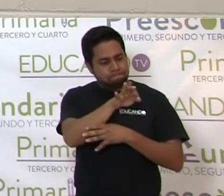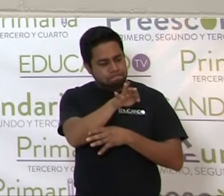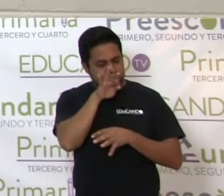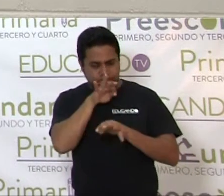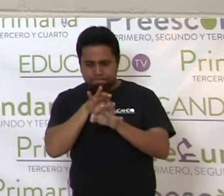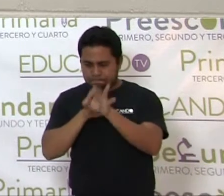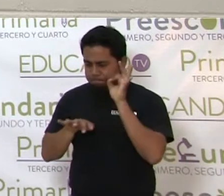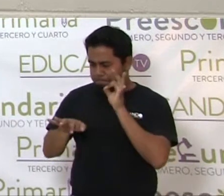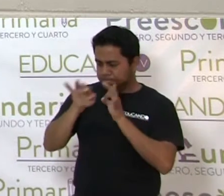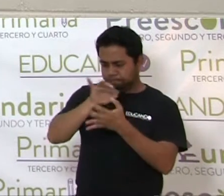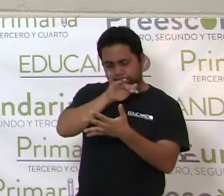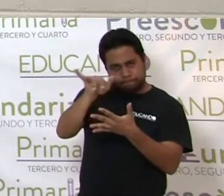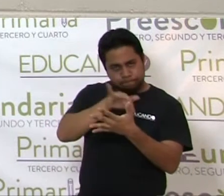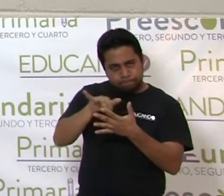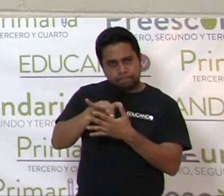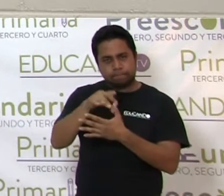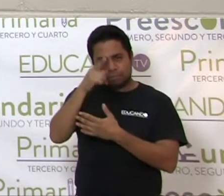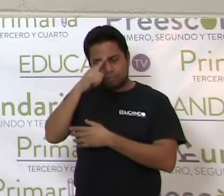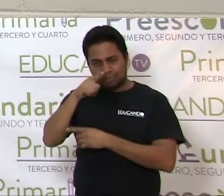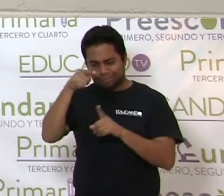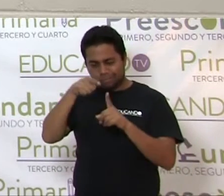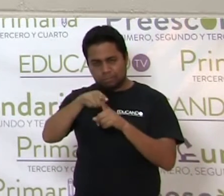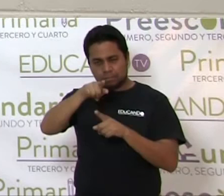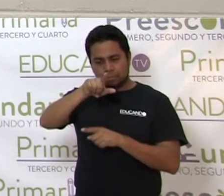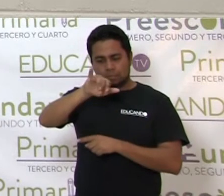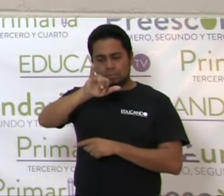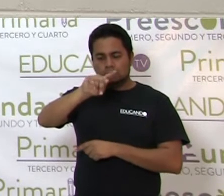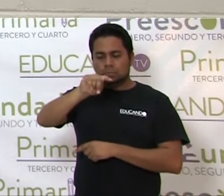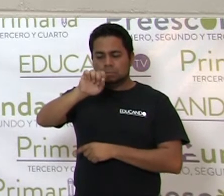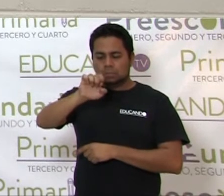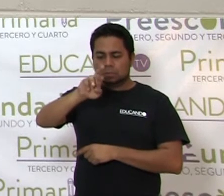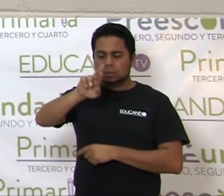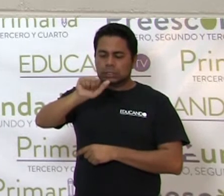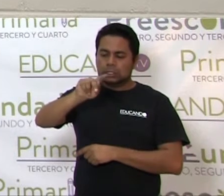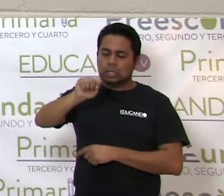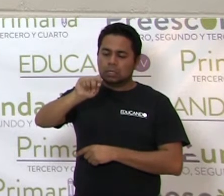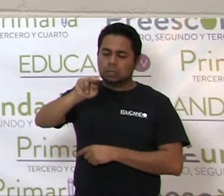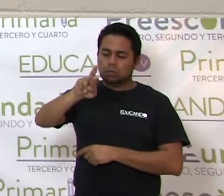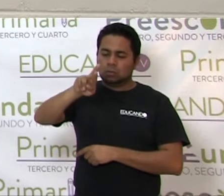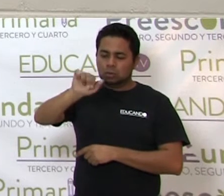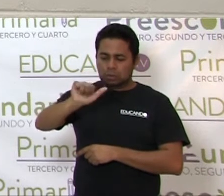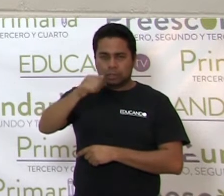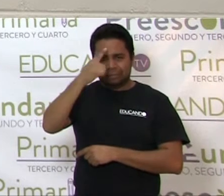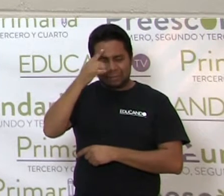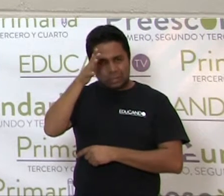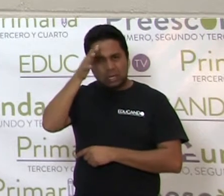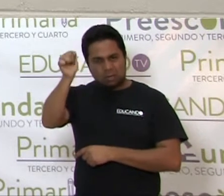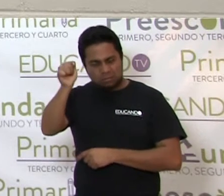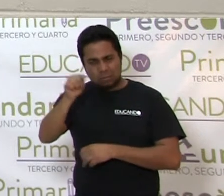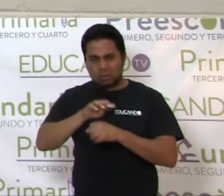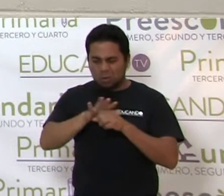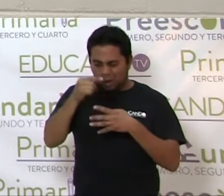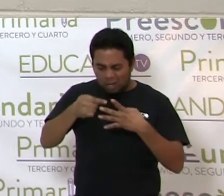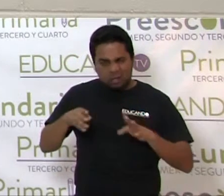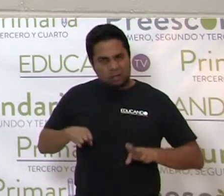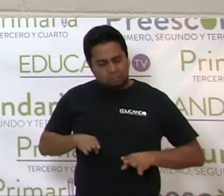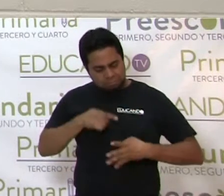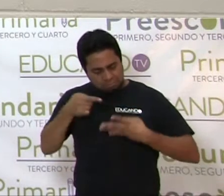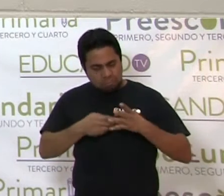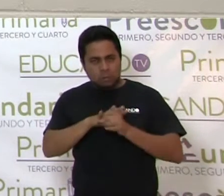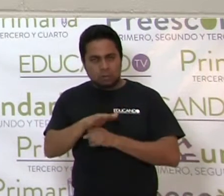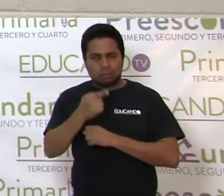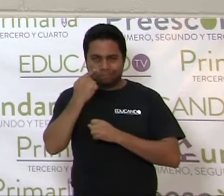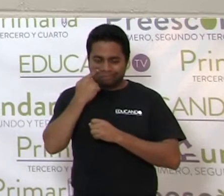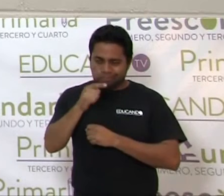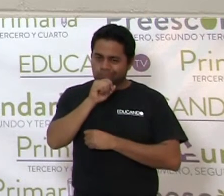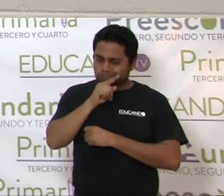o una colección de textos de literatura. Pero para que vayamos viendo un poco de conceptos y